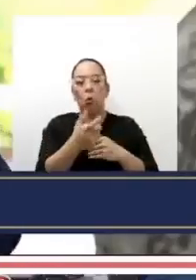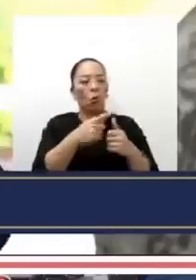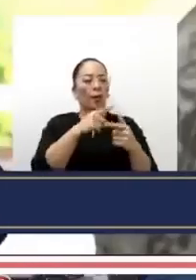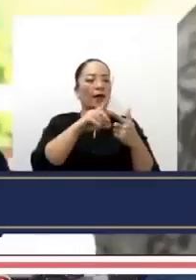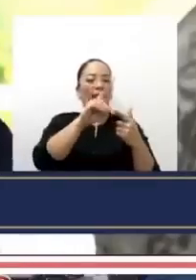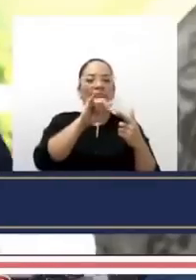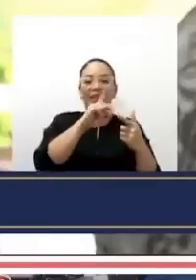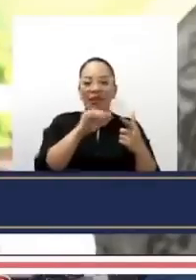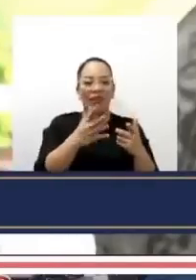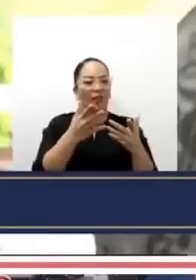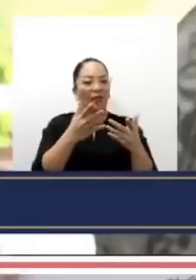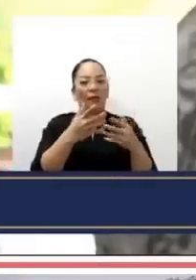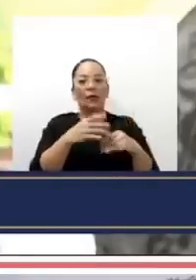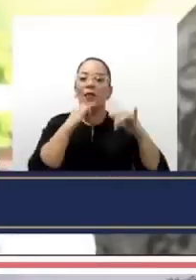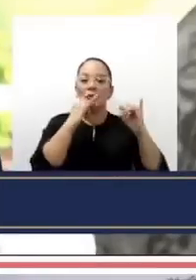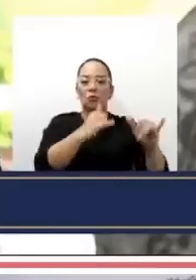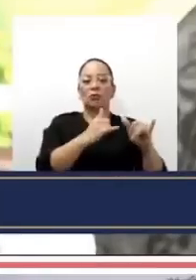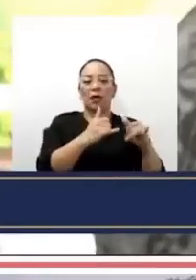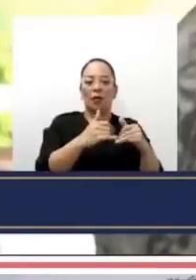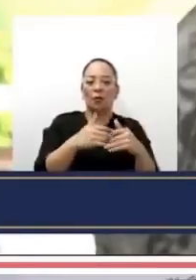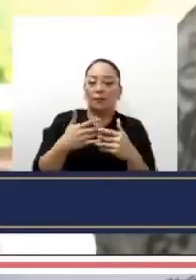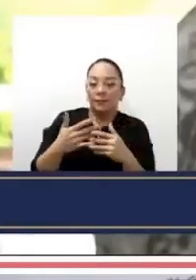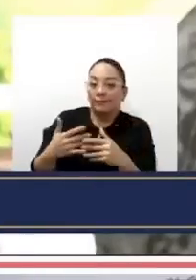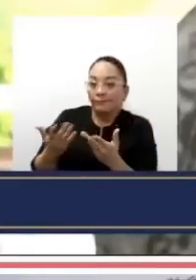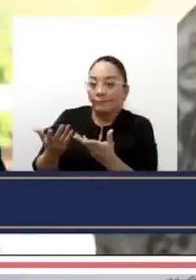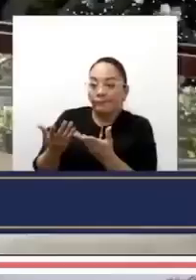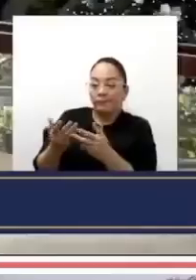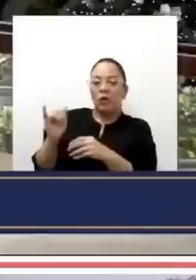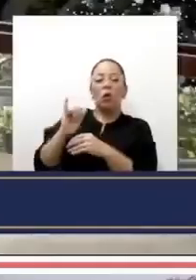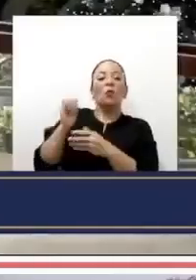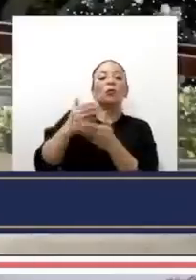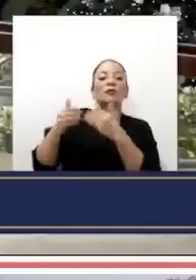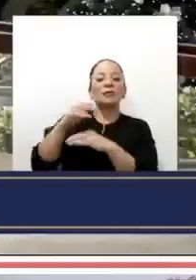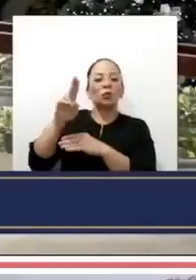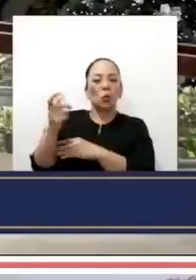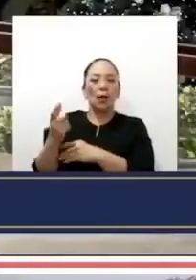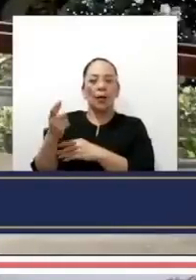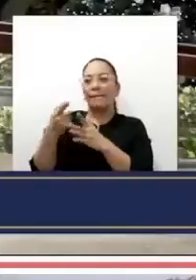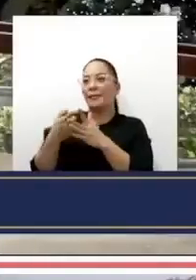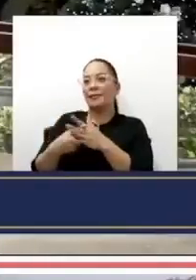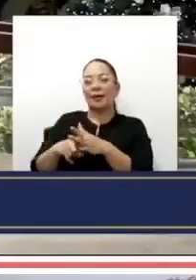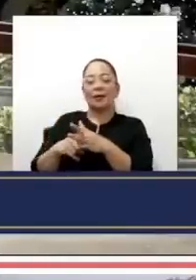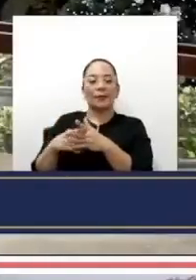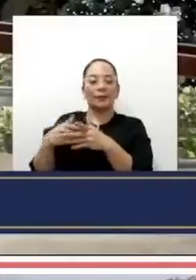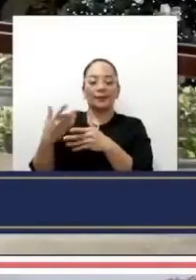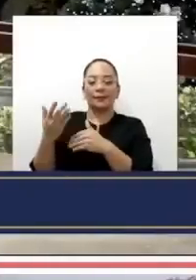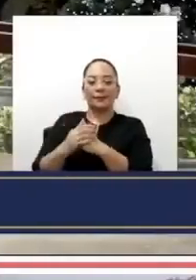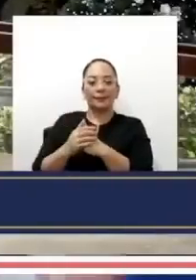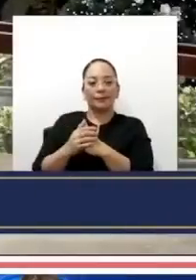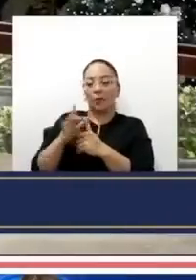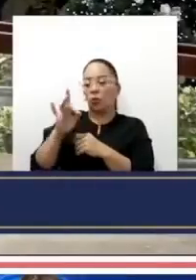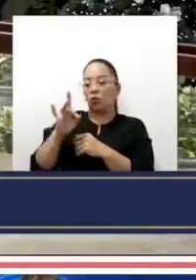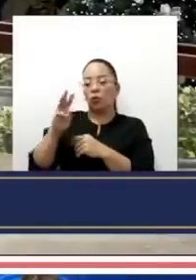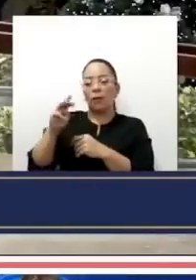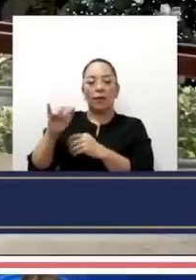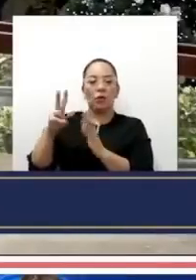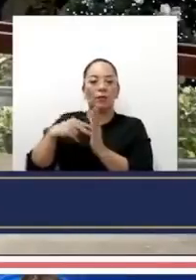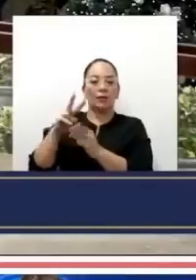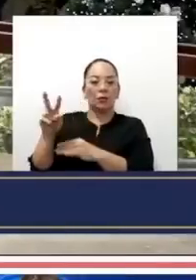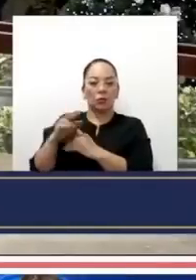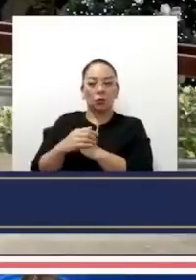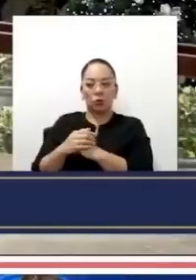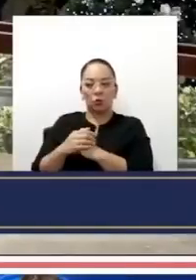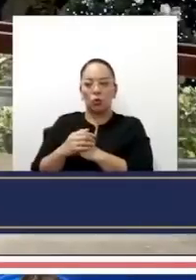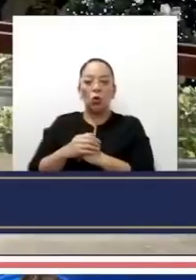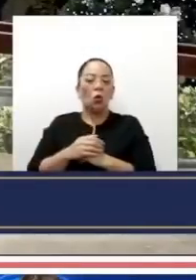esos. Y denunciado penalmente. Sí, como que los servicios de Uber empezaron el 8 de mayo del 22. No,